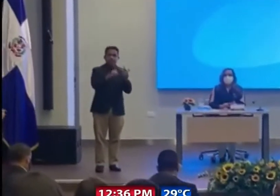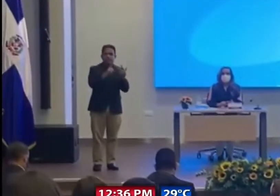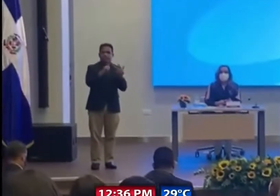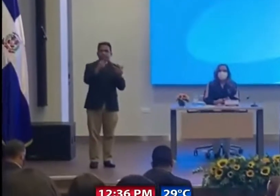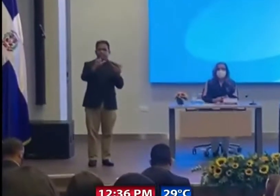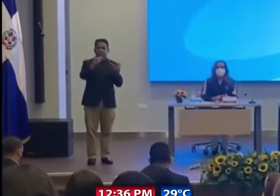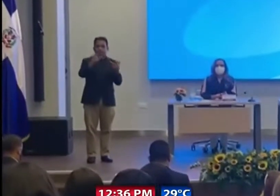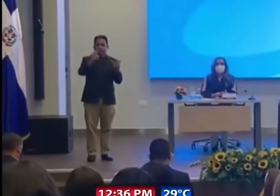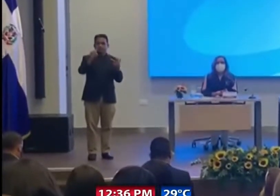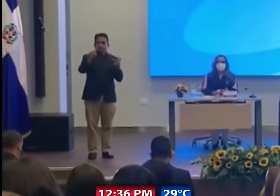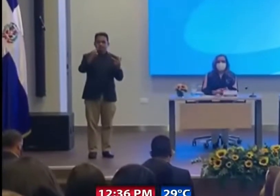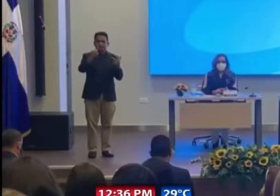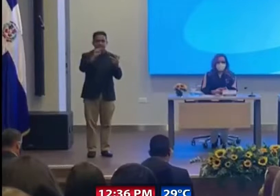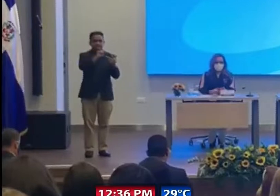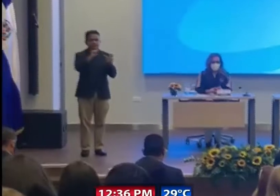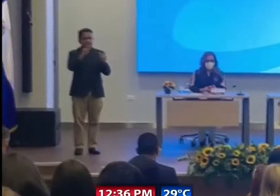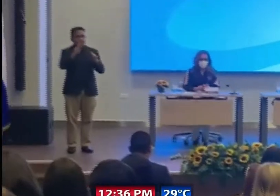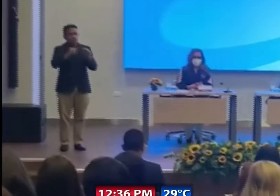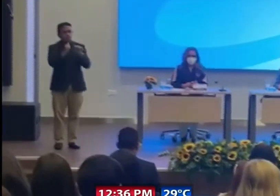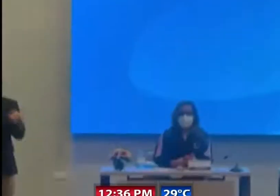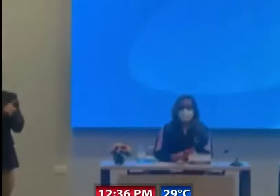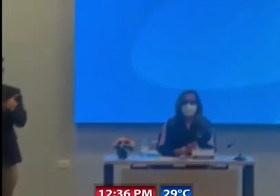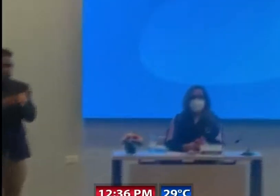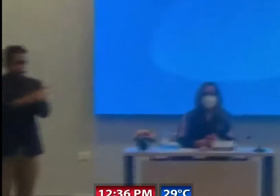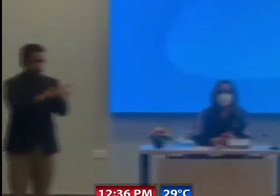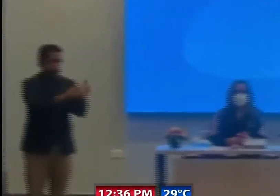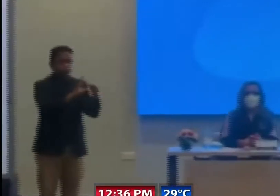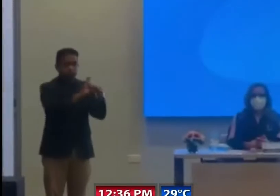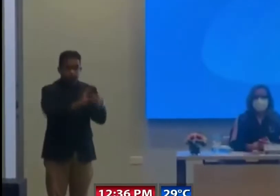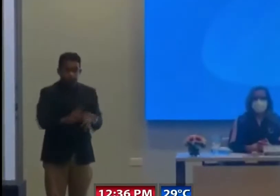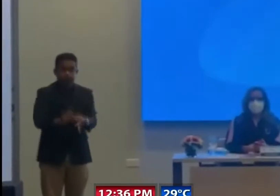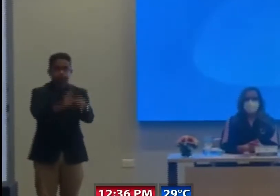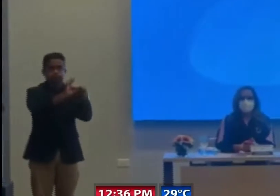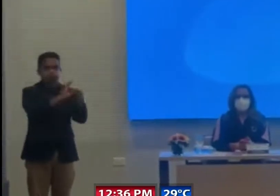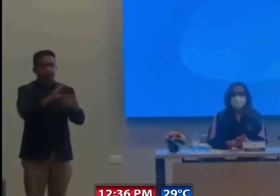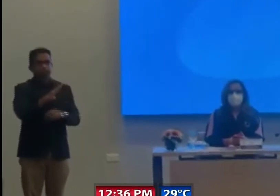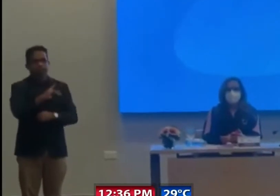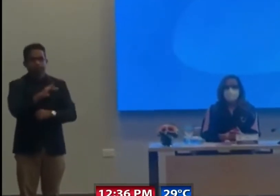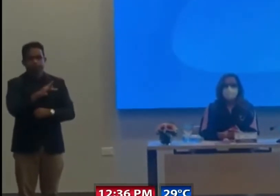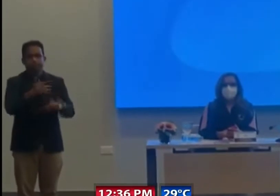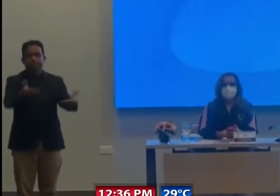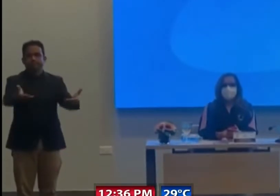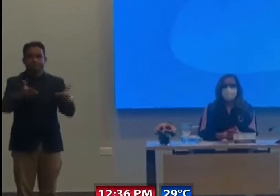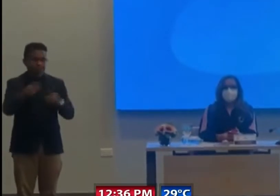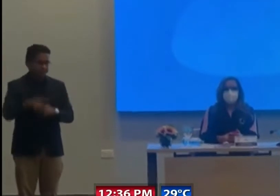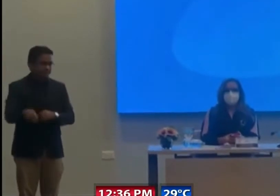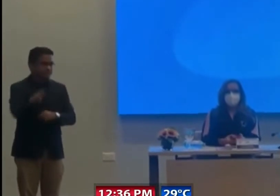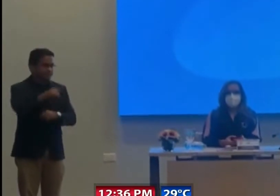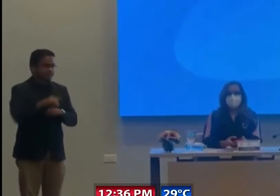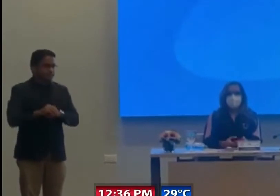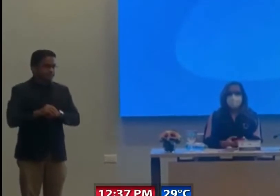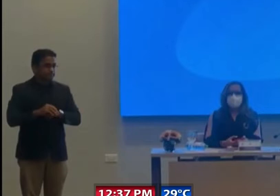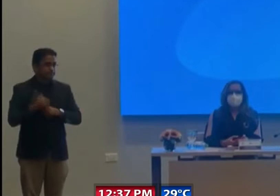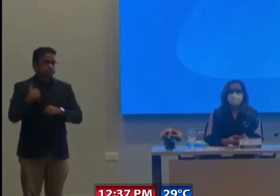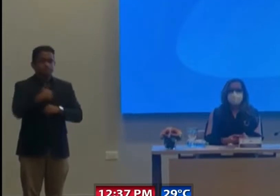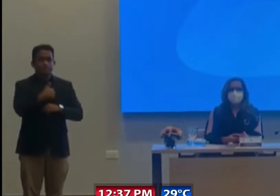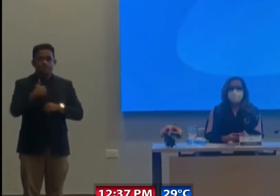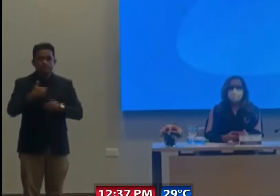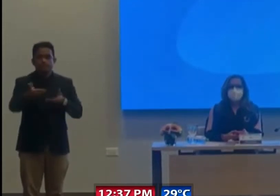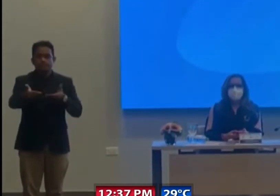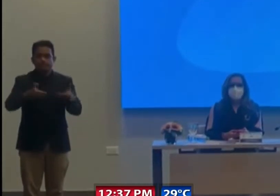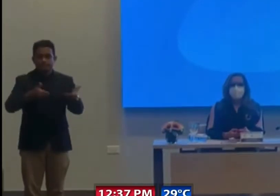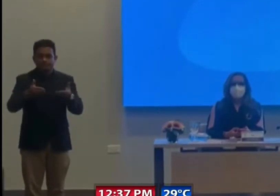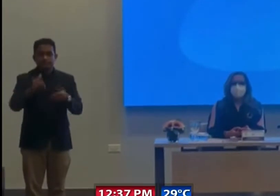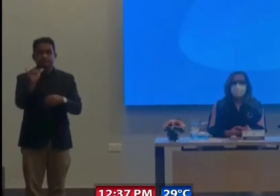de Entidades. Y de su lado, el Instituto Nacional de Formación Técnico Profesional facilitará formación y asistencia técnica a personas con discapacidad en virtud de una